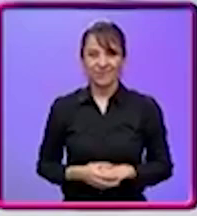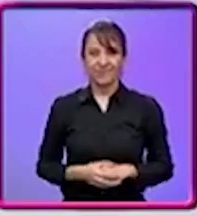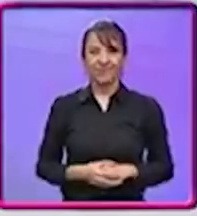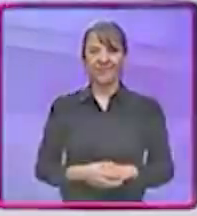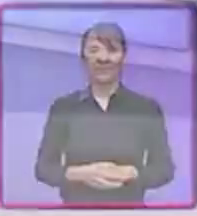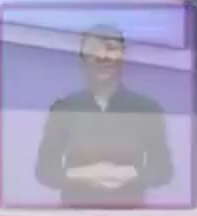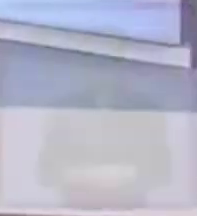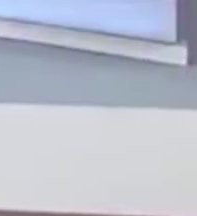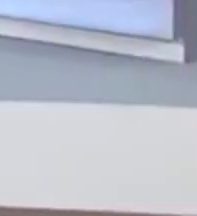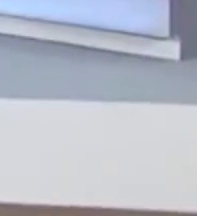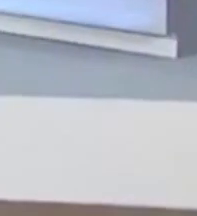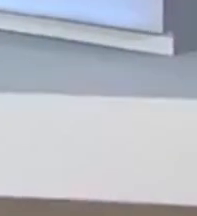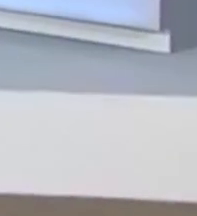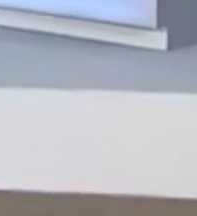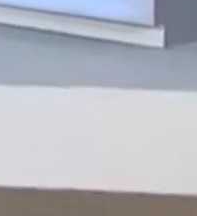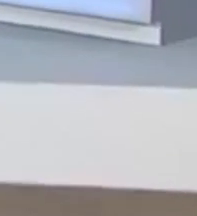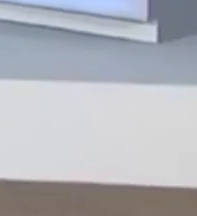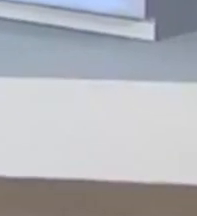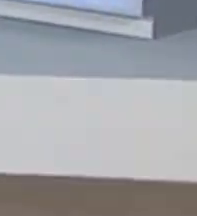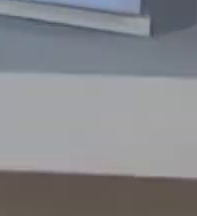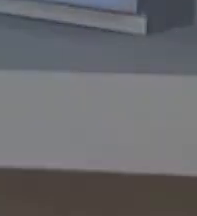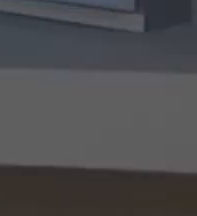2017 notimex